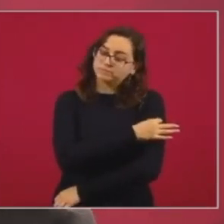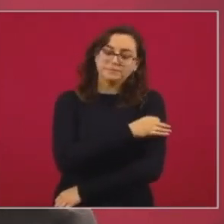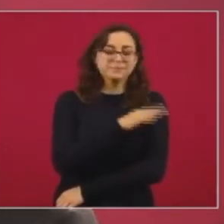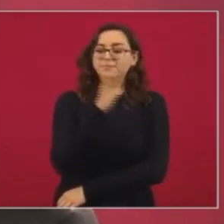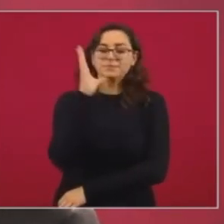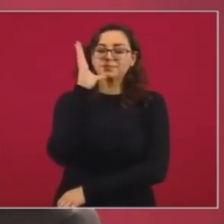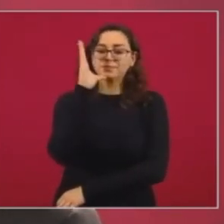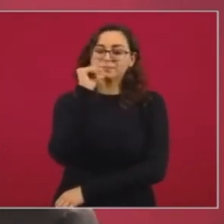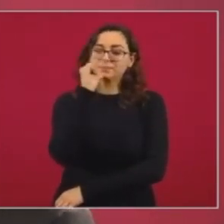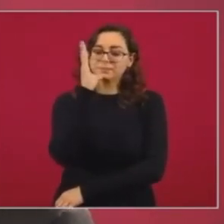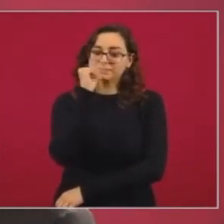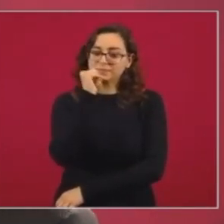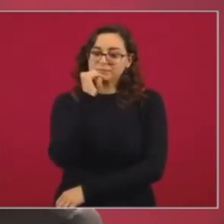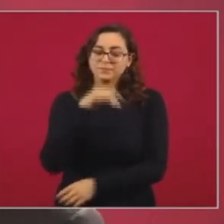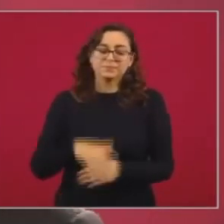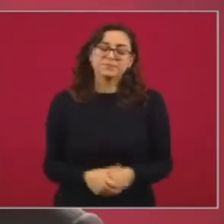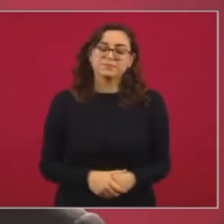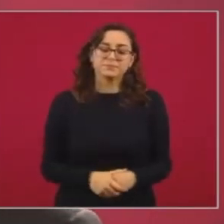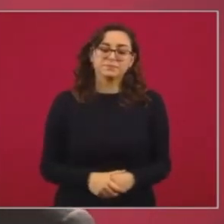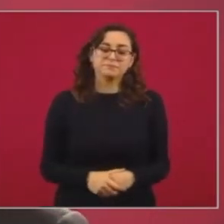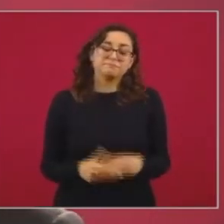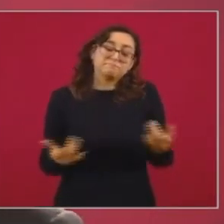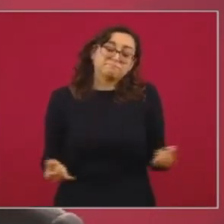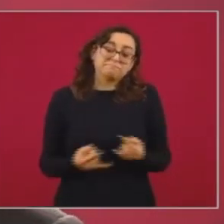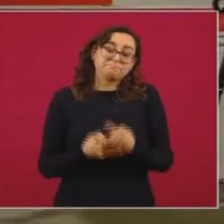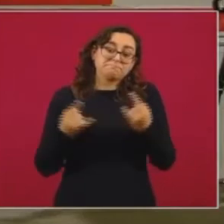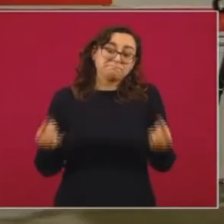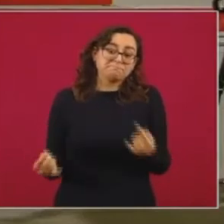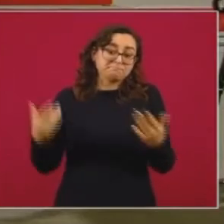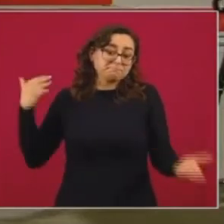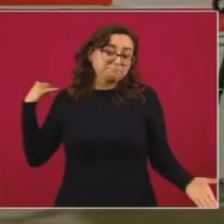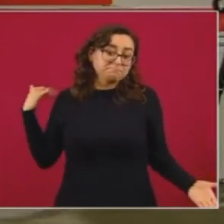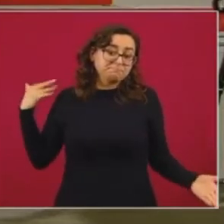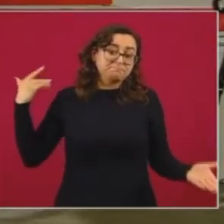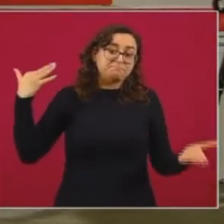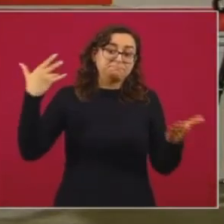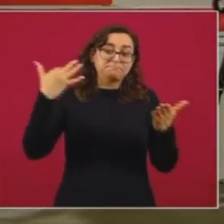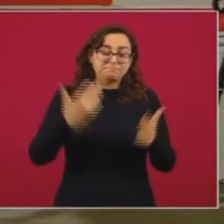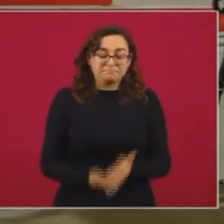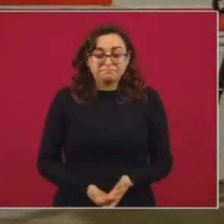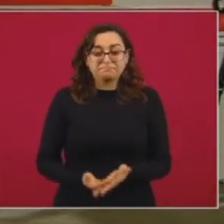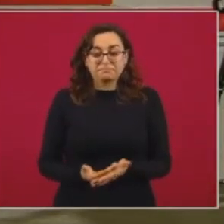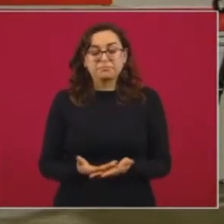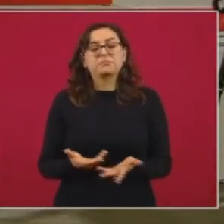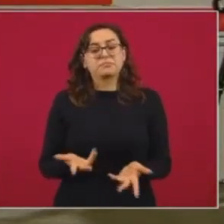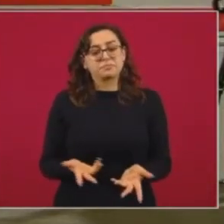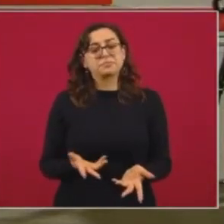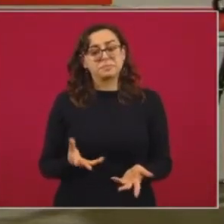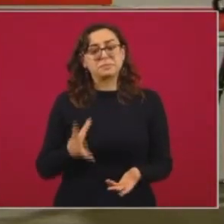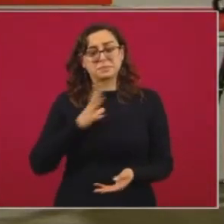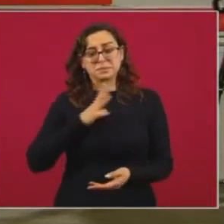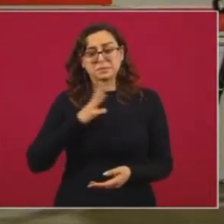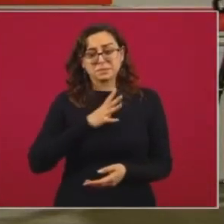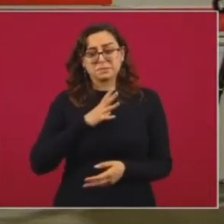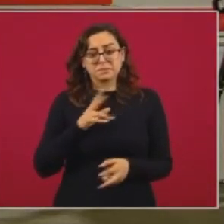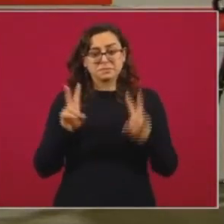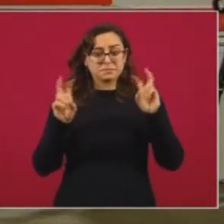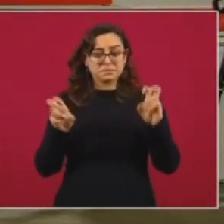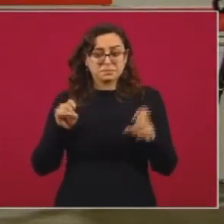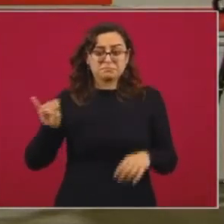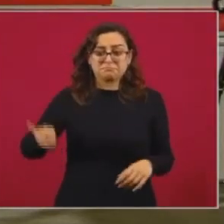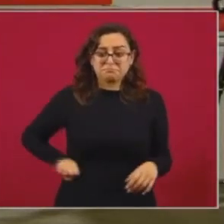a todos los demás. Y en la historia de la epidemiología, en la historia de la salud pública, existen casos muy interesantes sobre